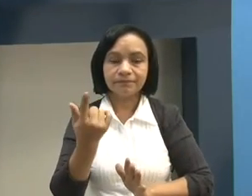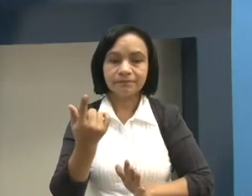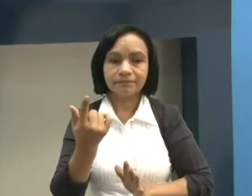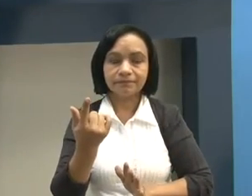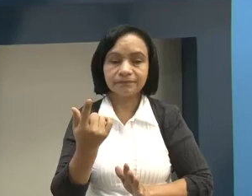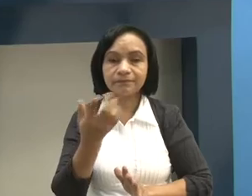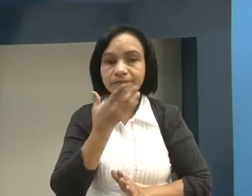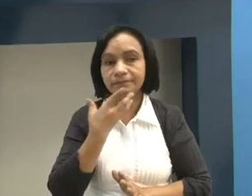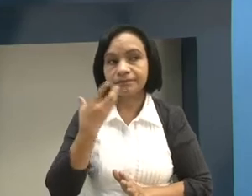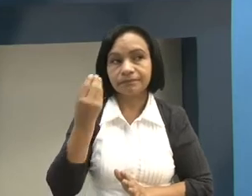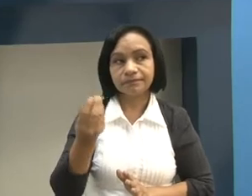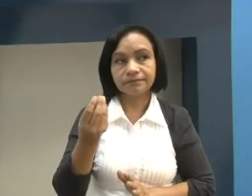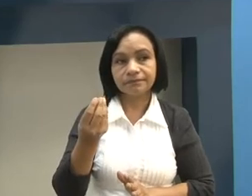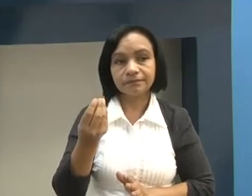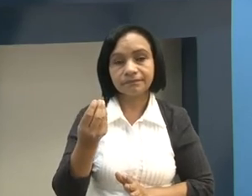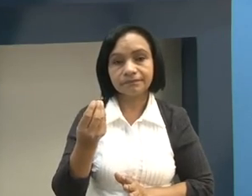formando a un joven,